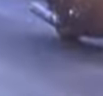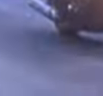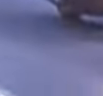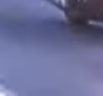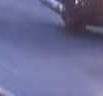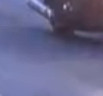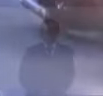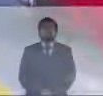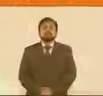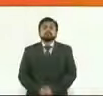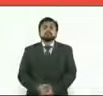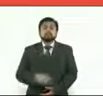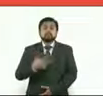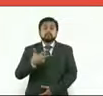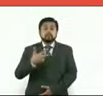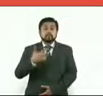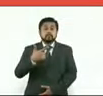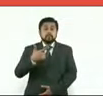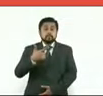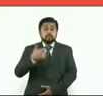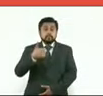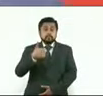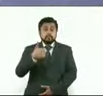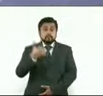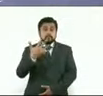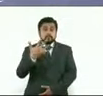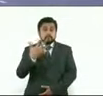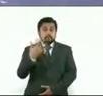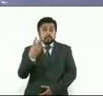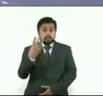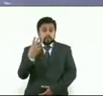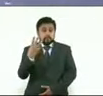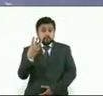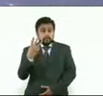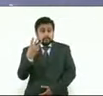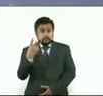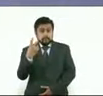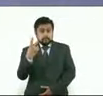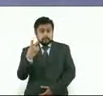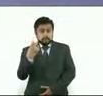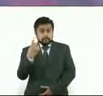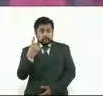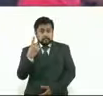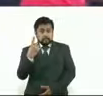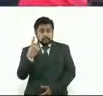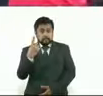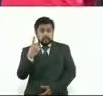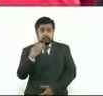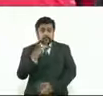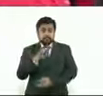7, 6, 5, 4, 3, 2, 1.